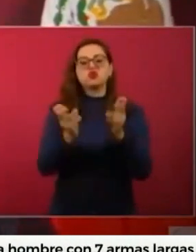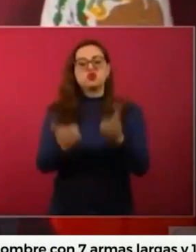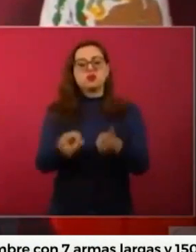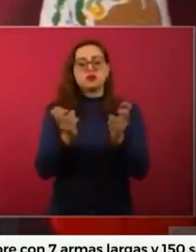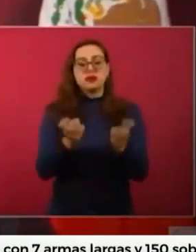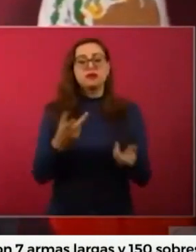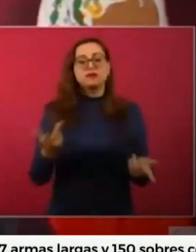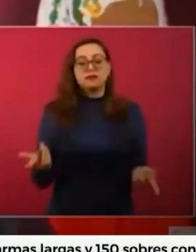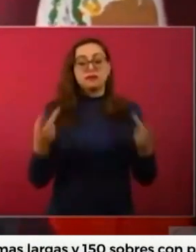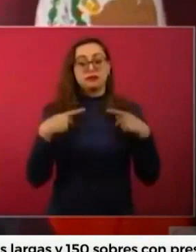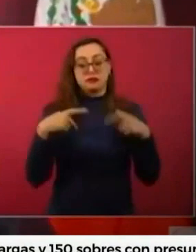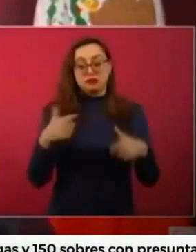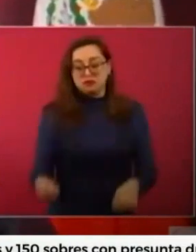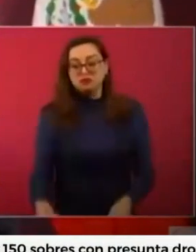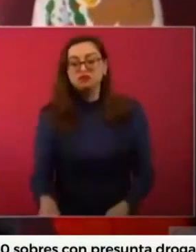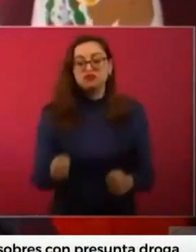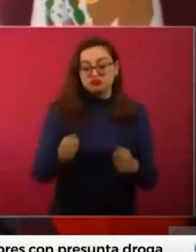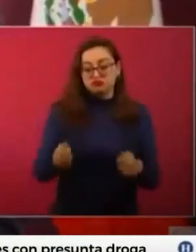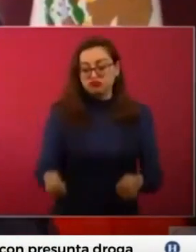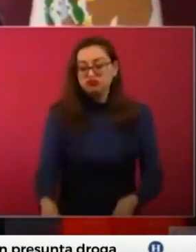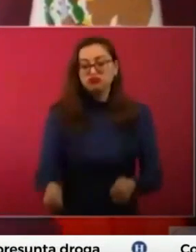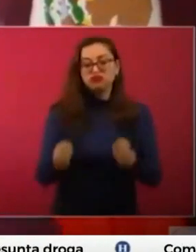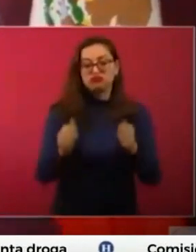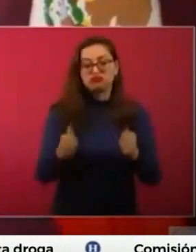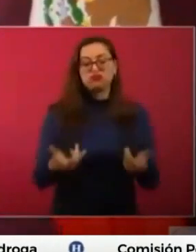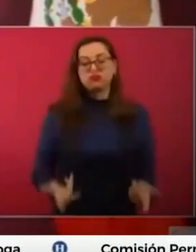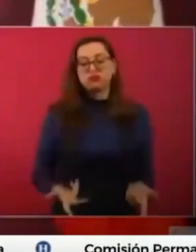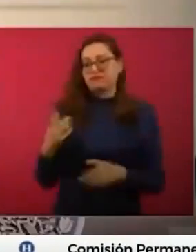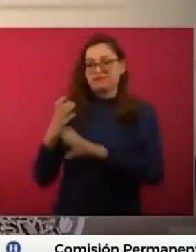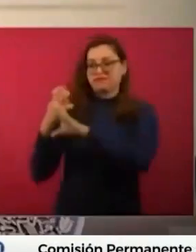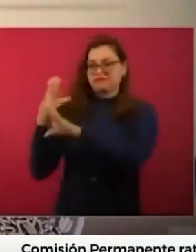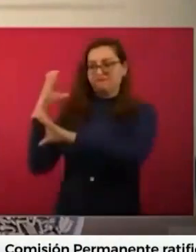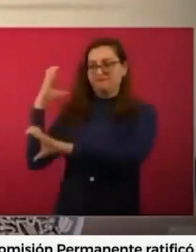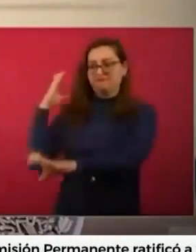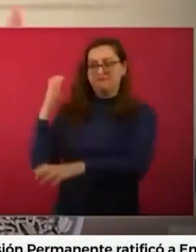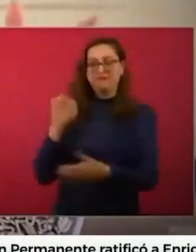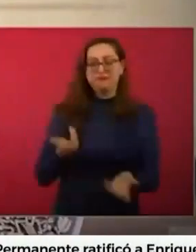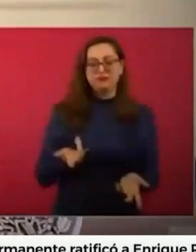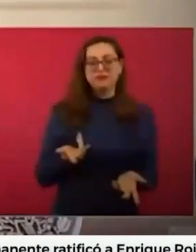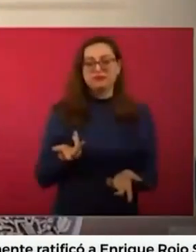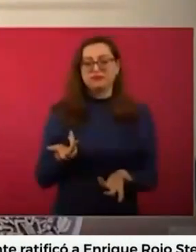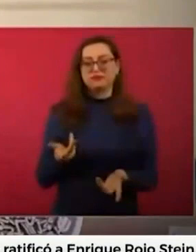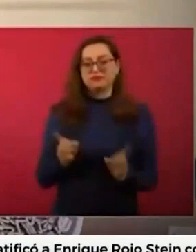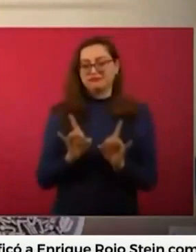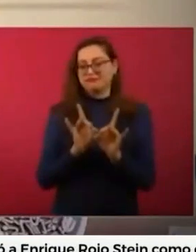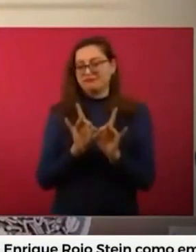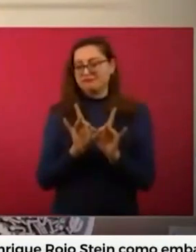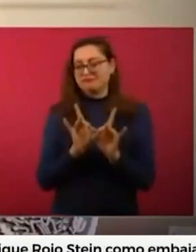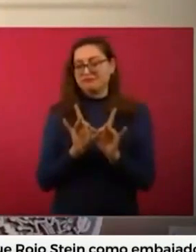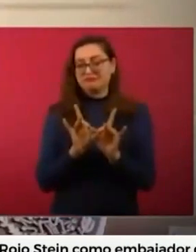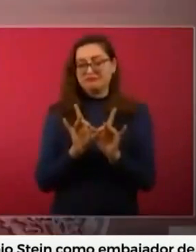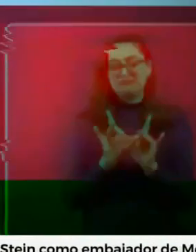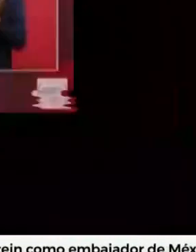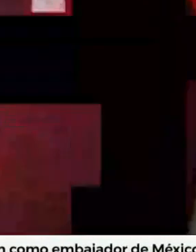llenara bidones con gasolina y ellos se llevaban las pipas. Y de ahí este accidente